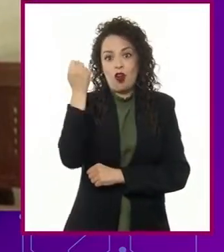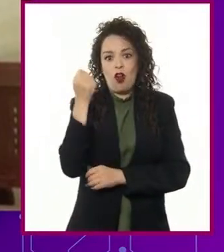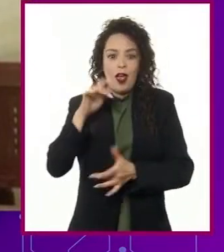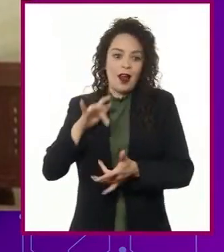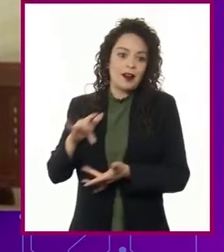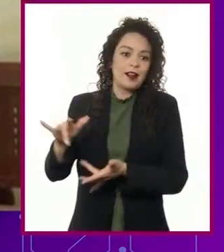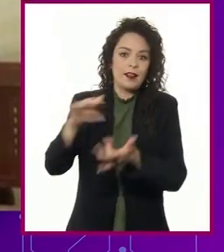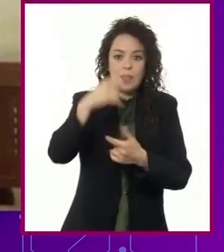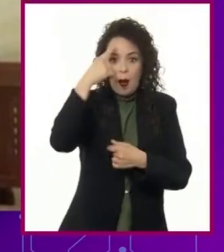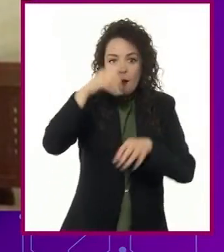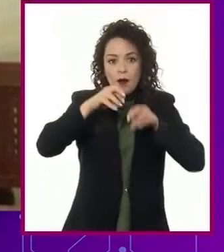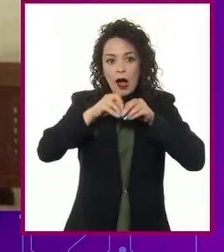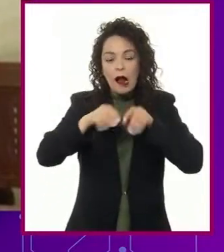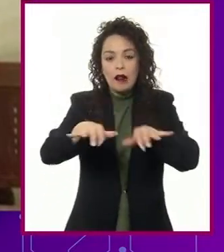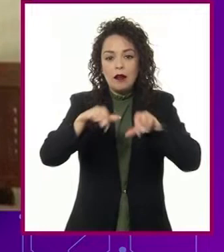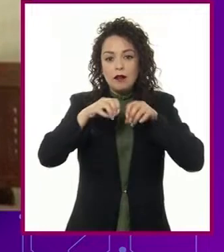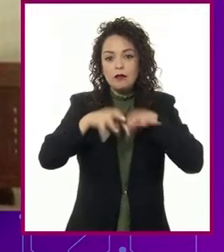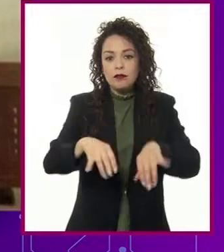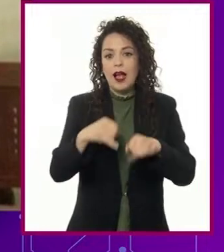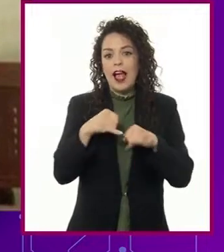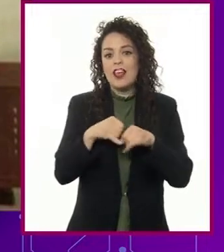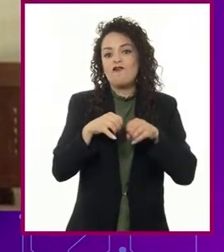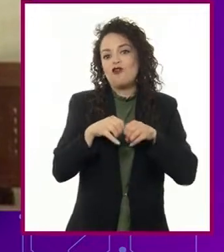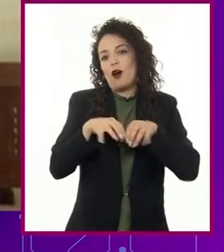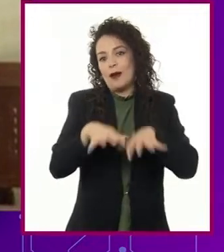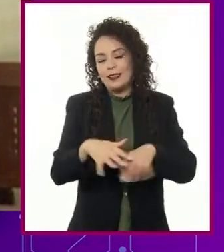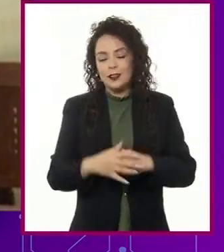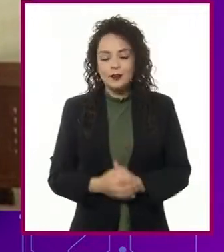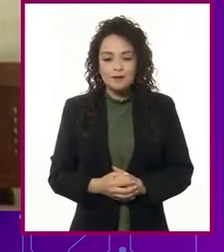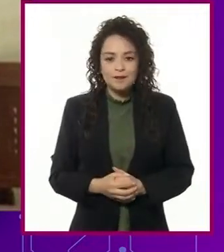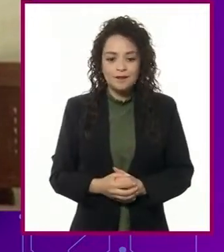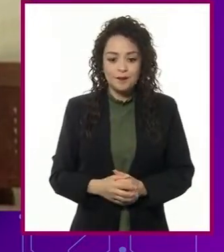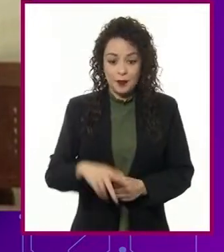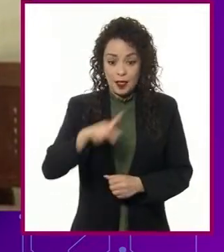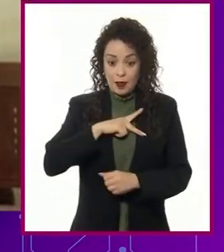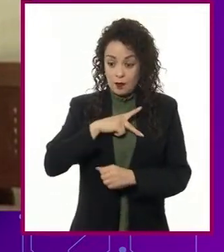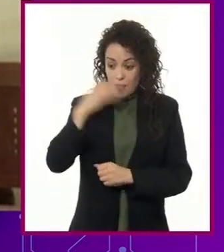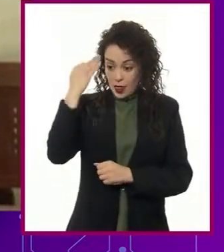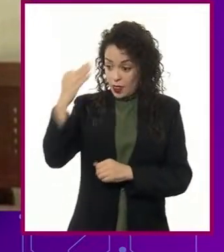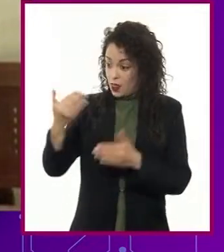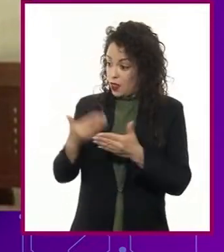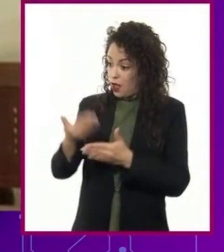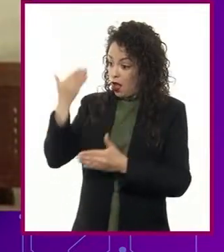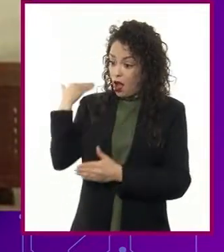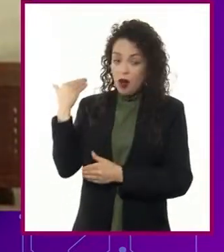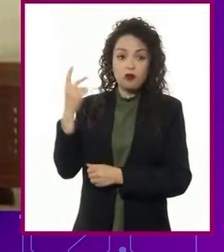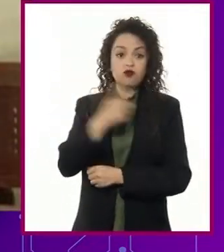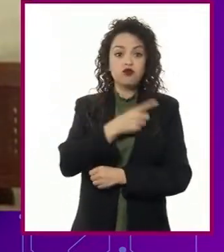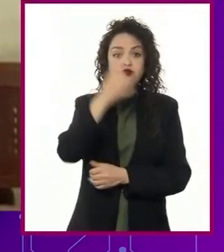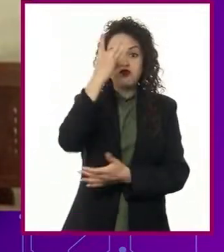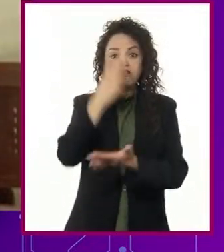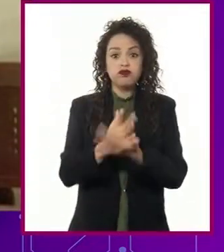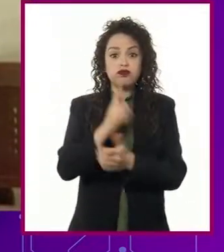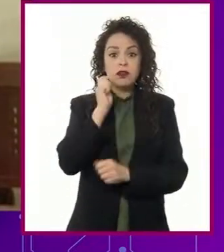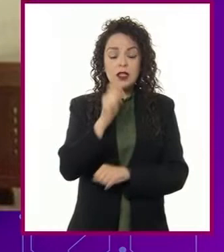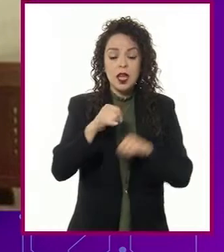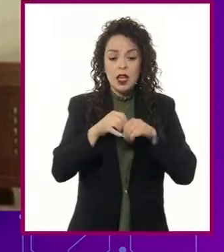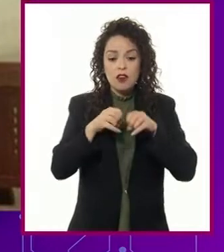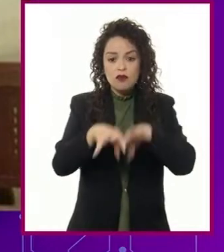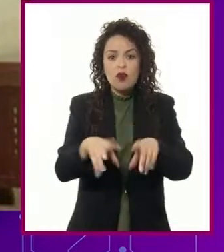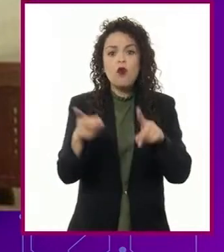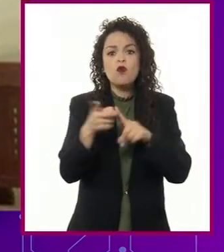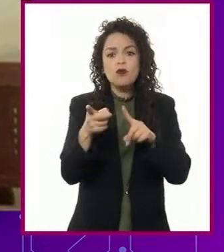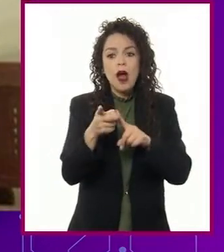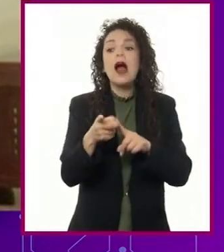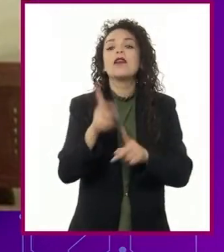información. Si bien en mi época solamente podía adquirir información de las pláticas con